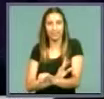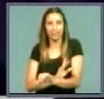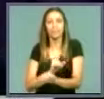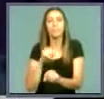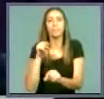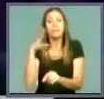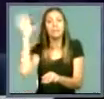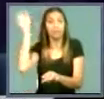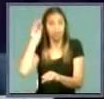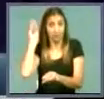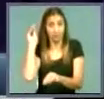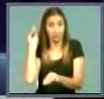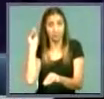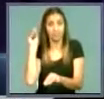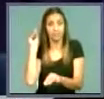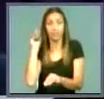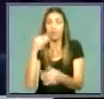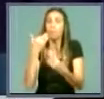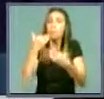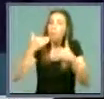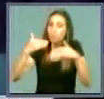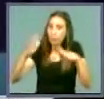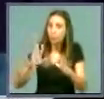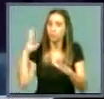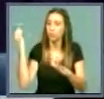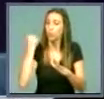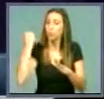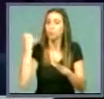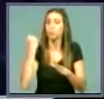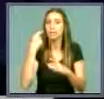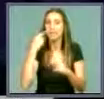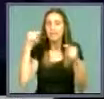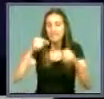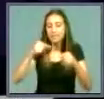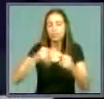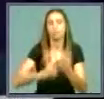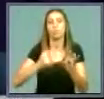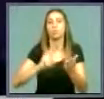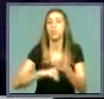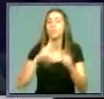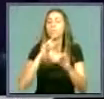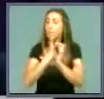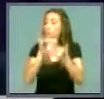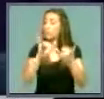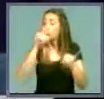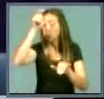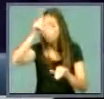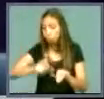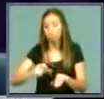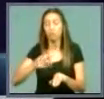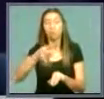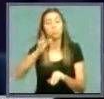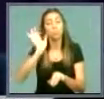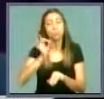de escuchar la posibilidad de recuperar nuestras instituciones, el mensaje de un hombre que supo